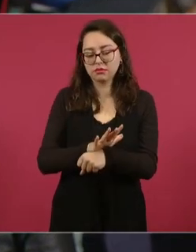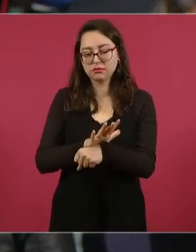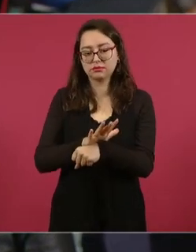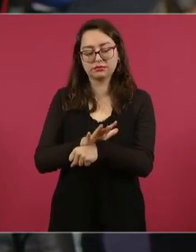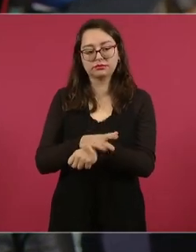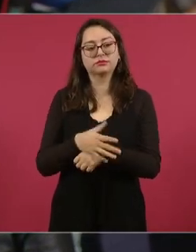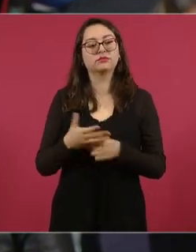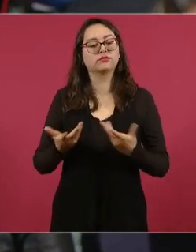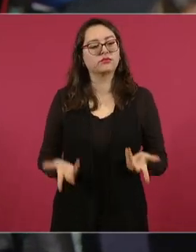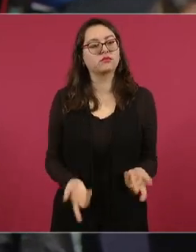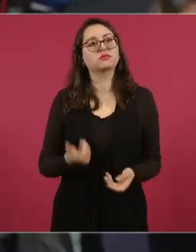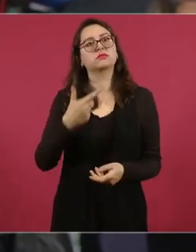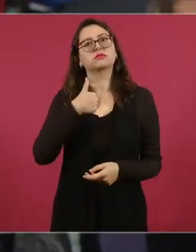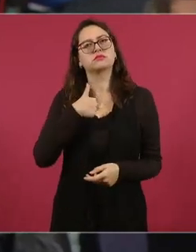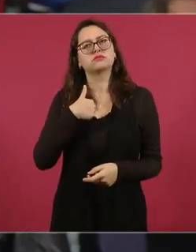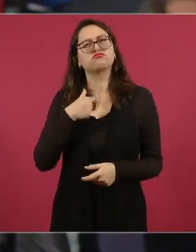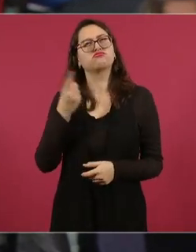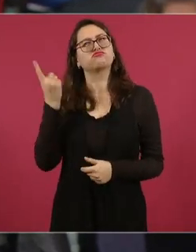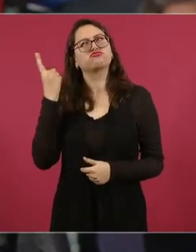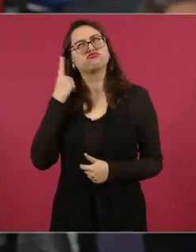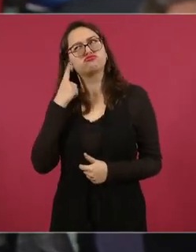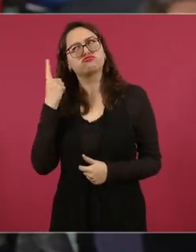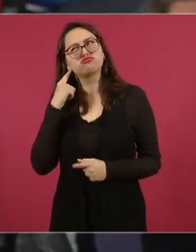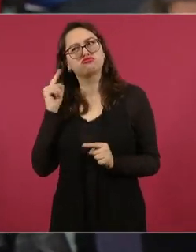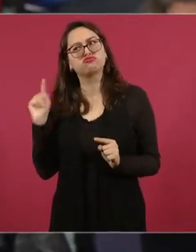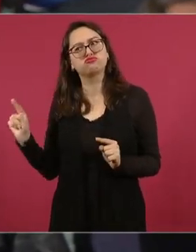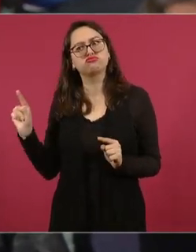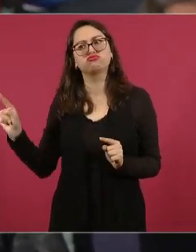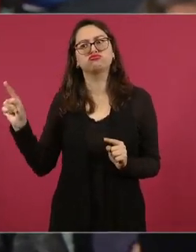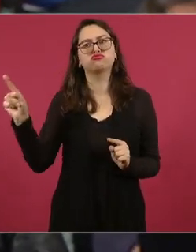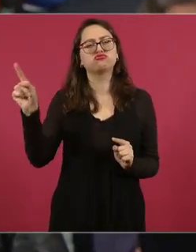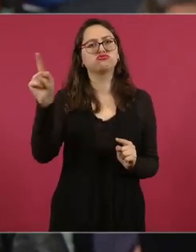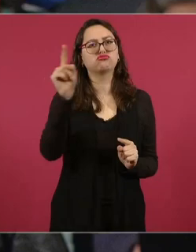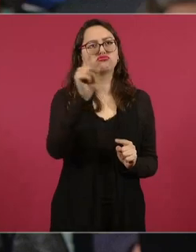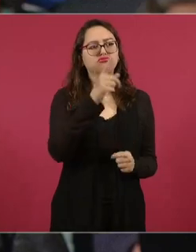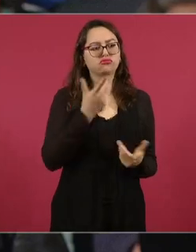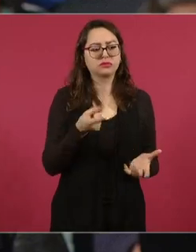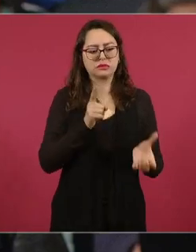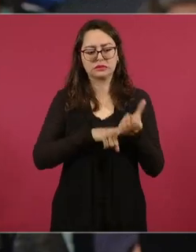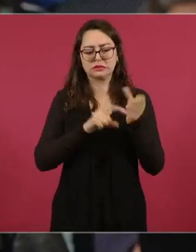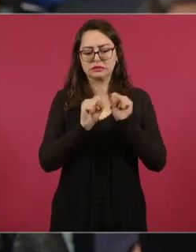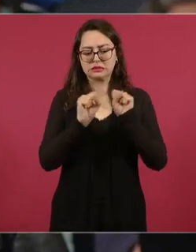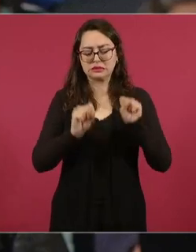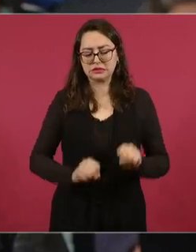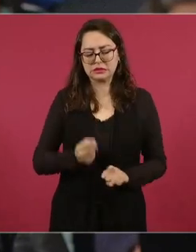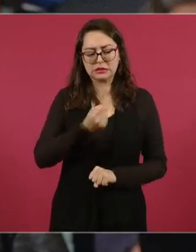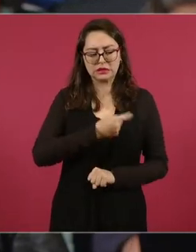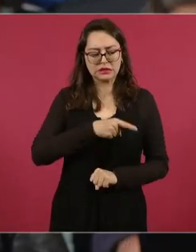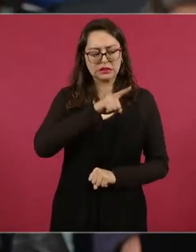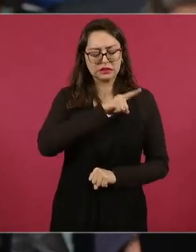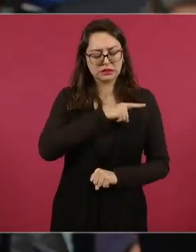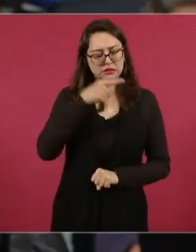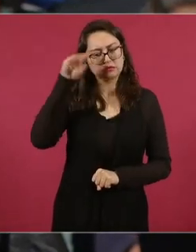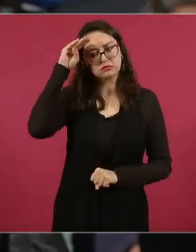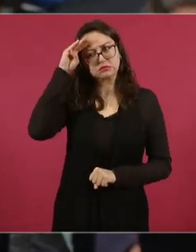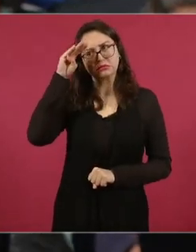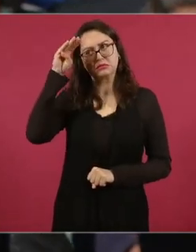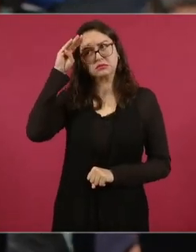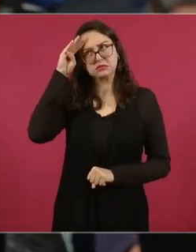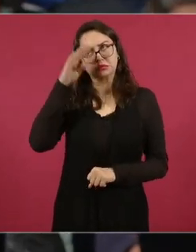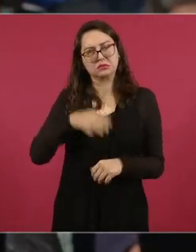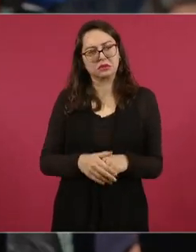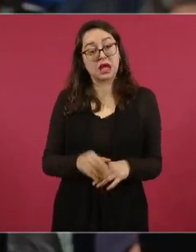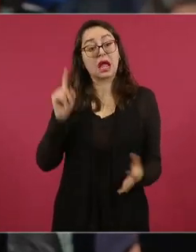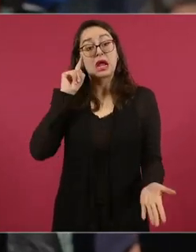escuchando precisamente todo lo que es, lo que rodea al sistema de salud, pues bien vale la pena hacer un corte de